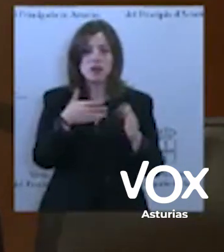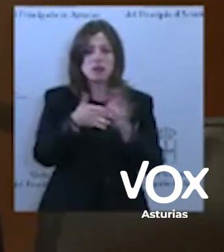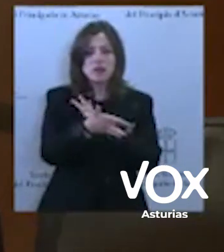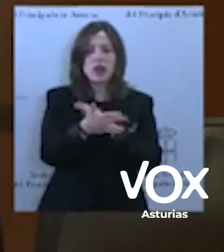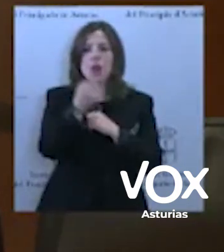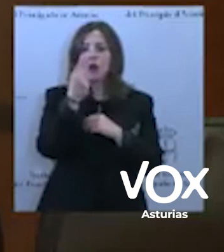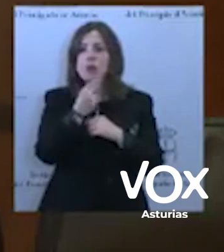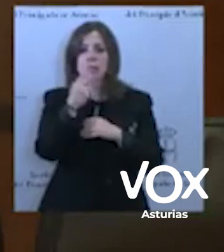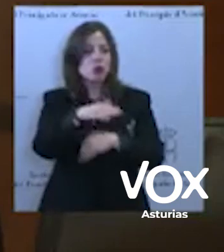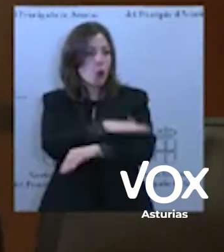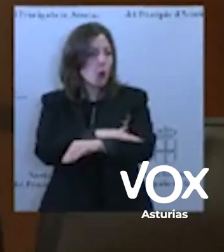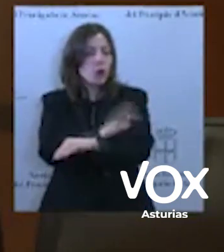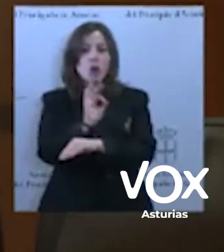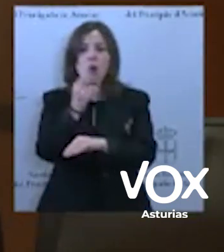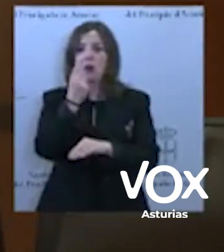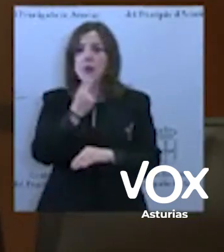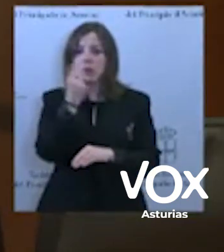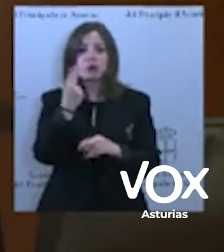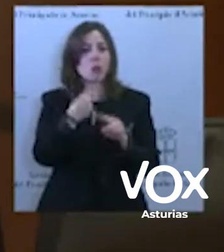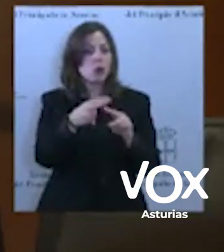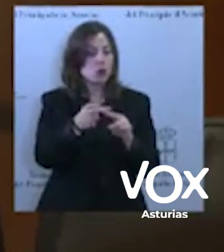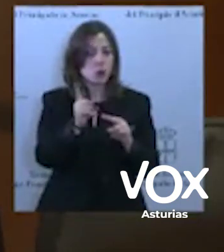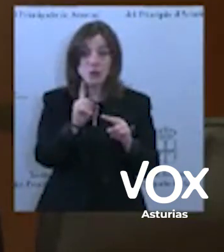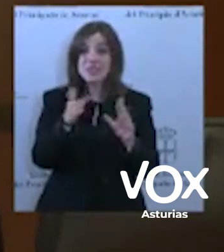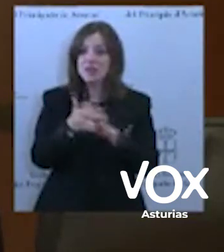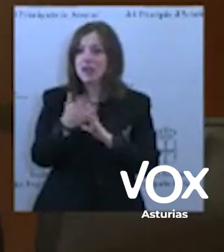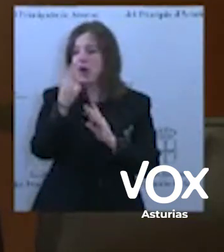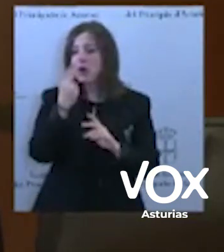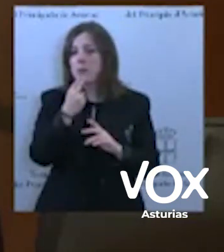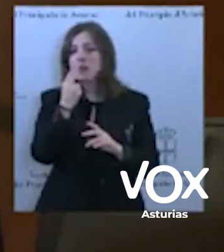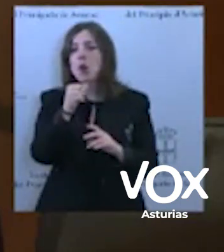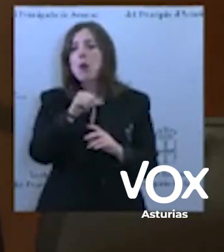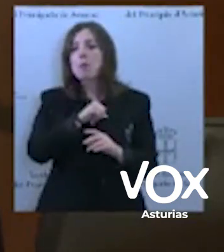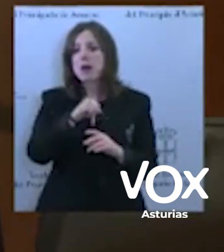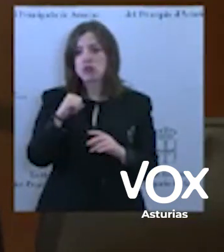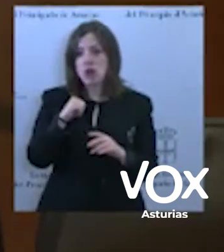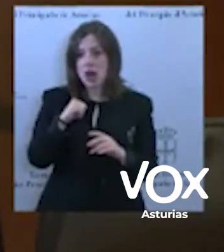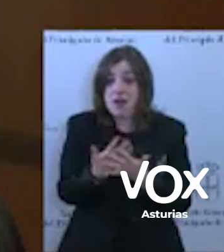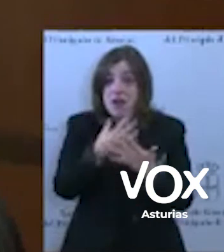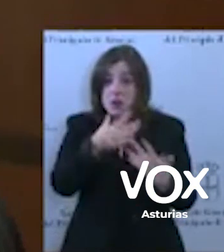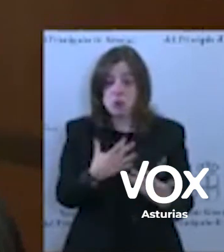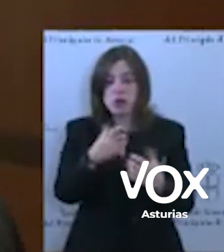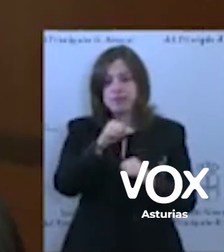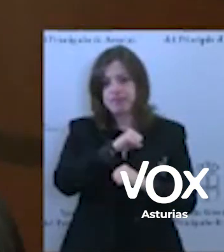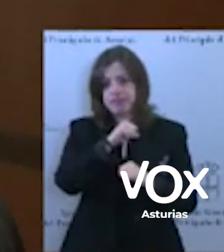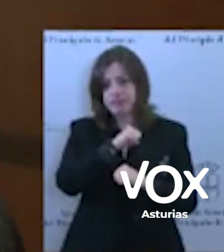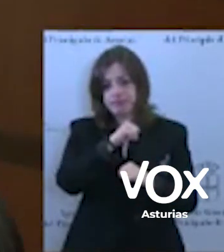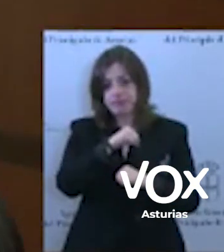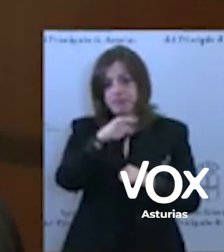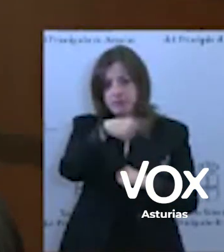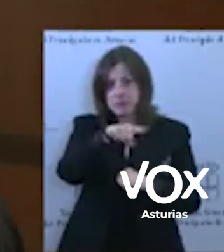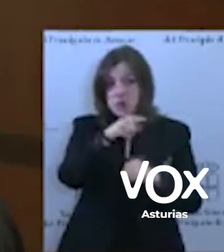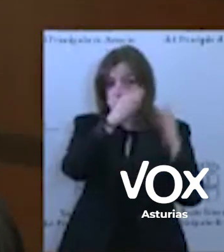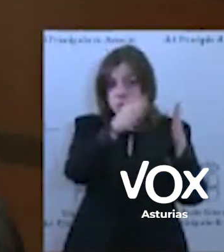compromiso personal con ese colegio, con esos niños y con esas familias. Sigan esperando a día de hoy. Si es incapaz de